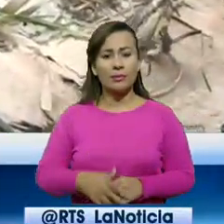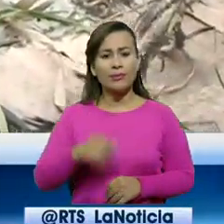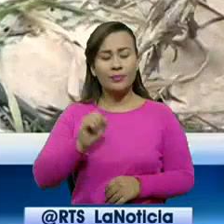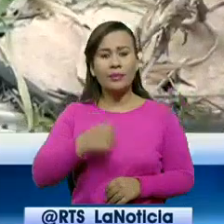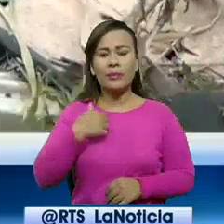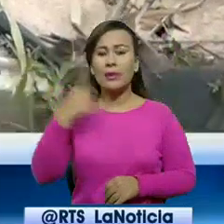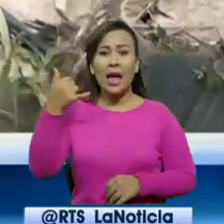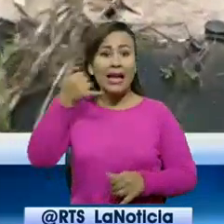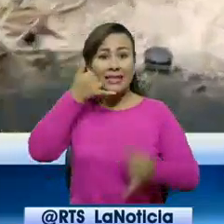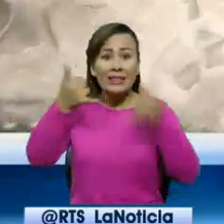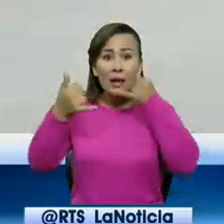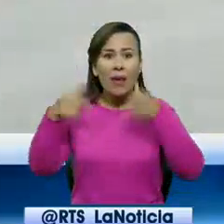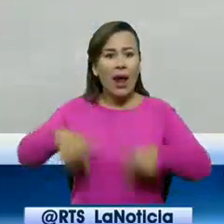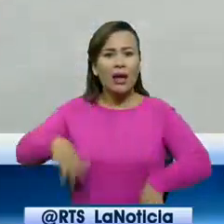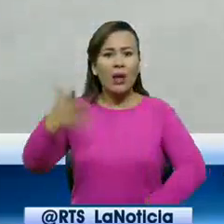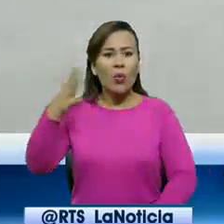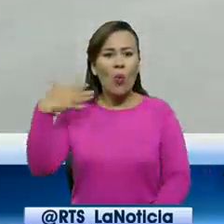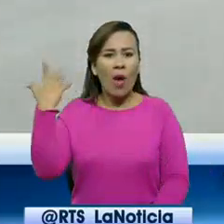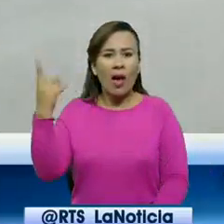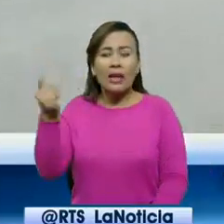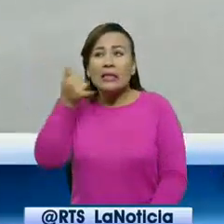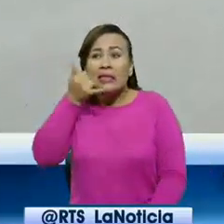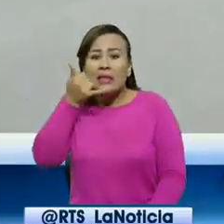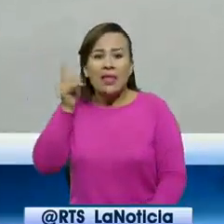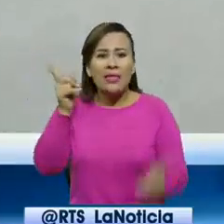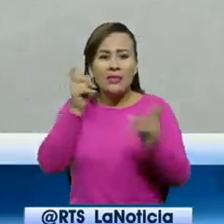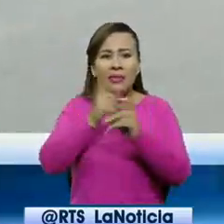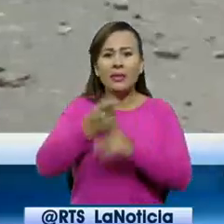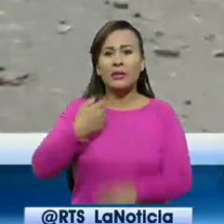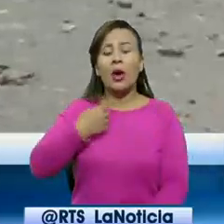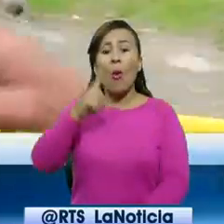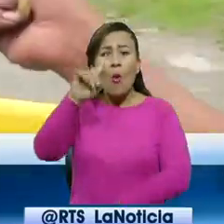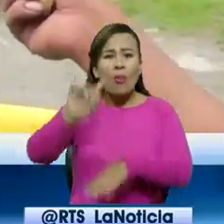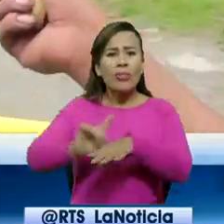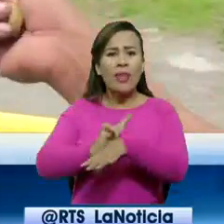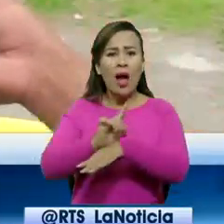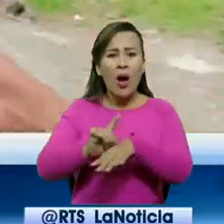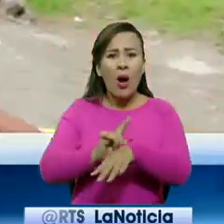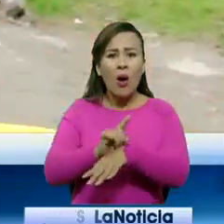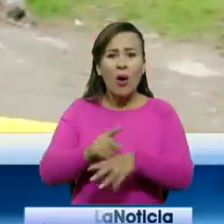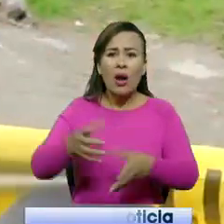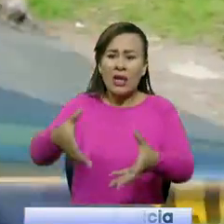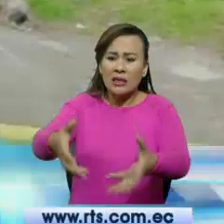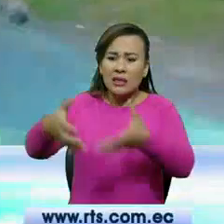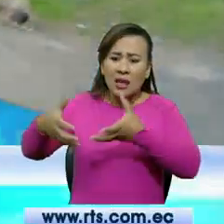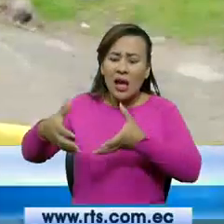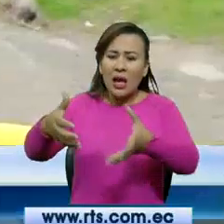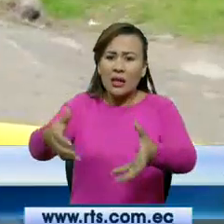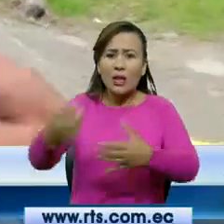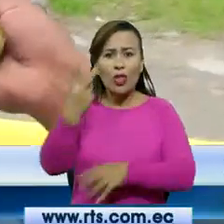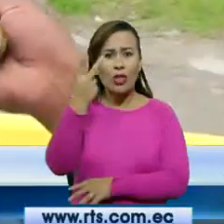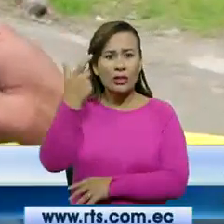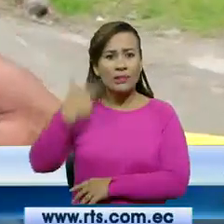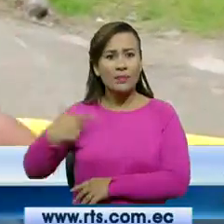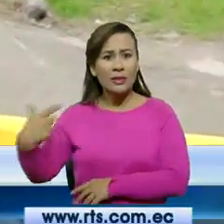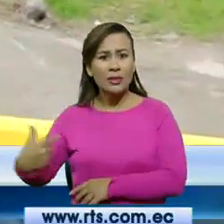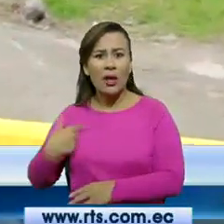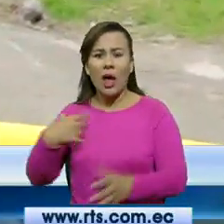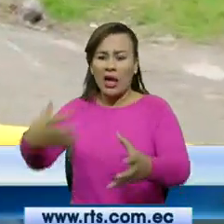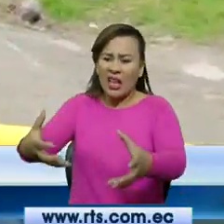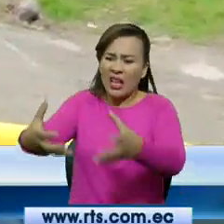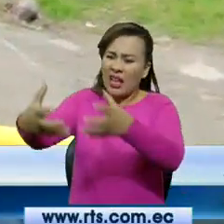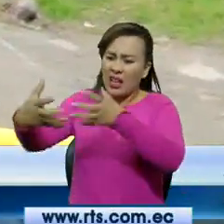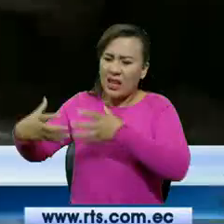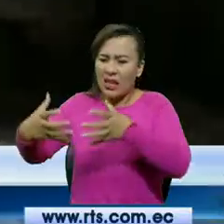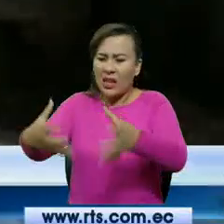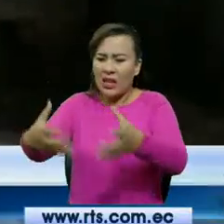con alguien, llamar a la ambulancia, poder, imagínense, una hora. Tratamos de sacar solamente con dos personas de la madera y tratar de